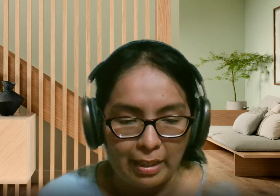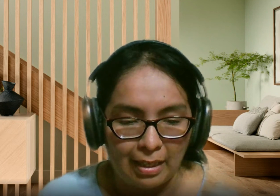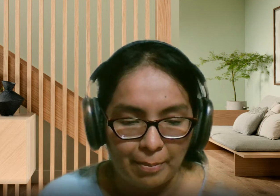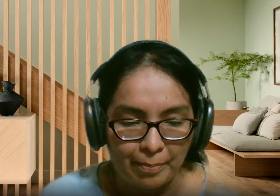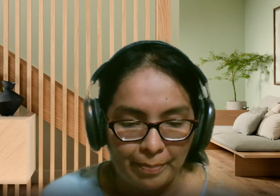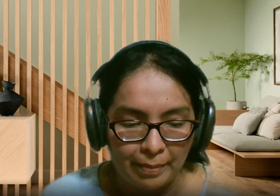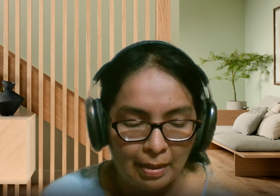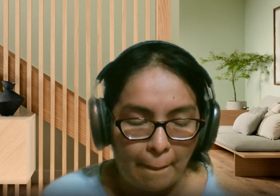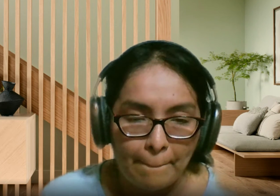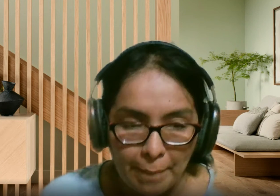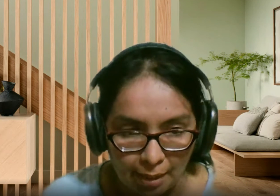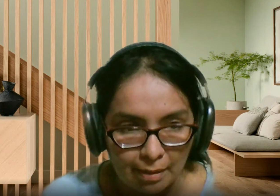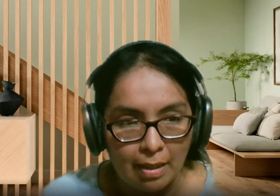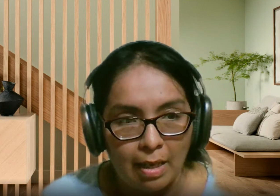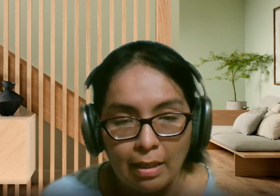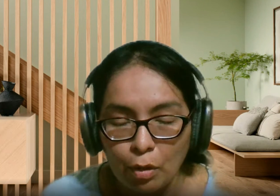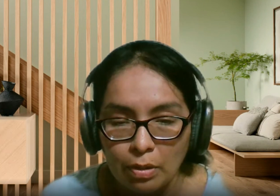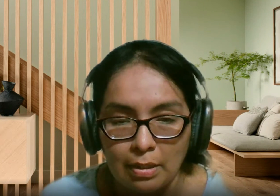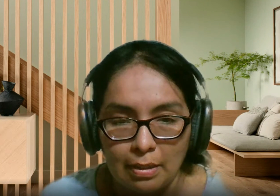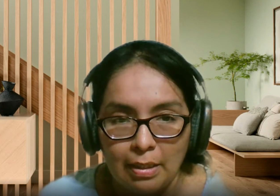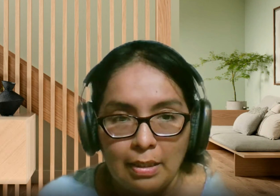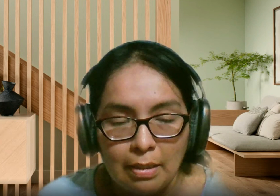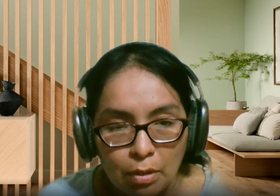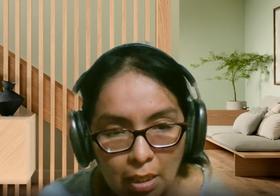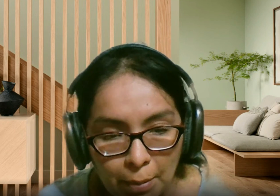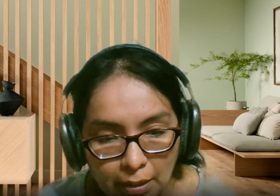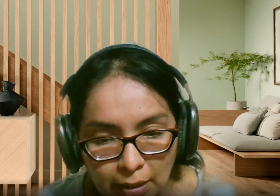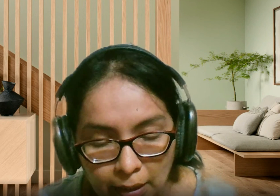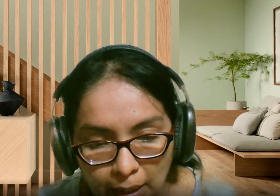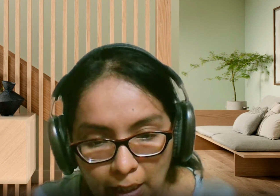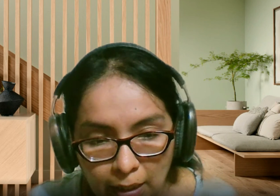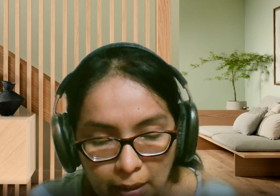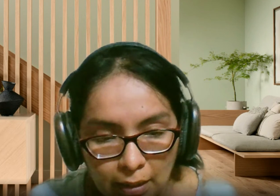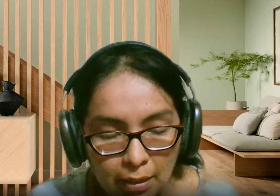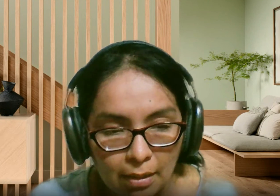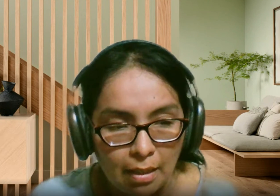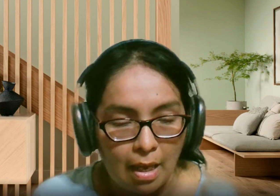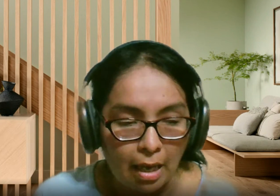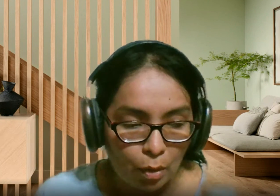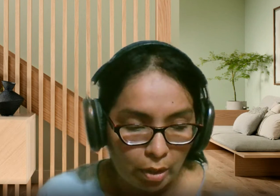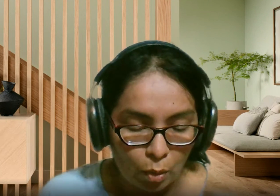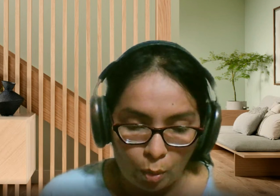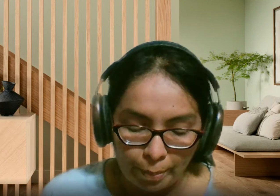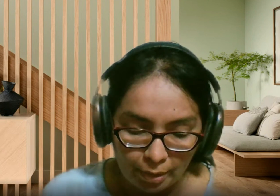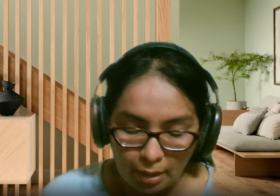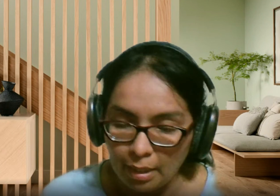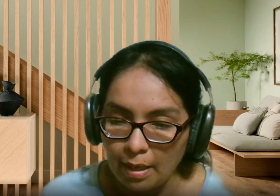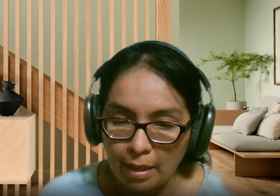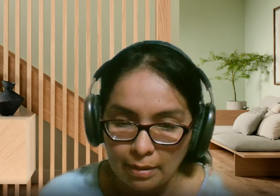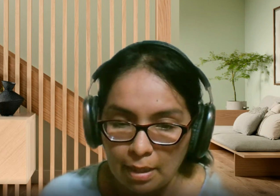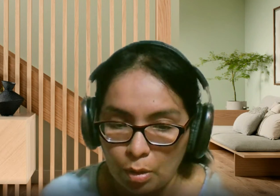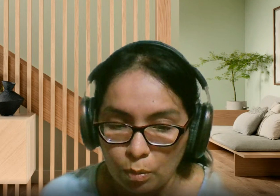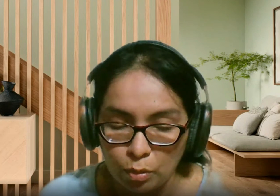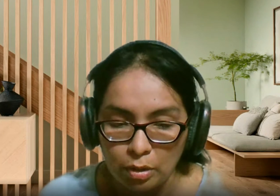Ok. Bien. Entonces, si ustedes me dicen que han logrado comprender,